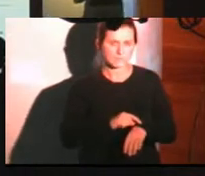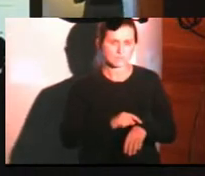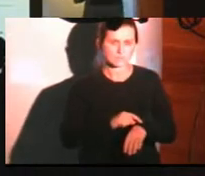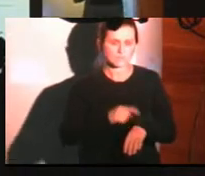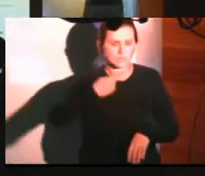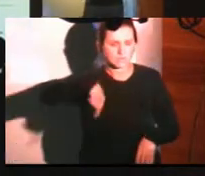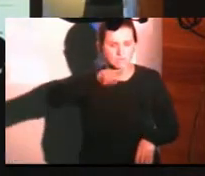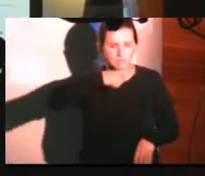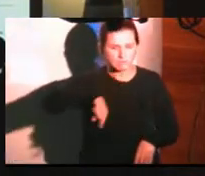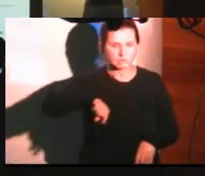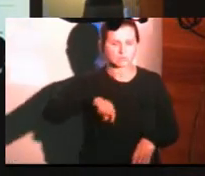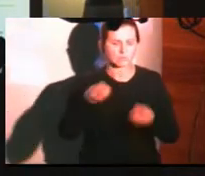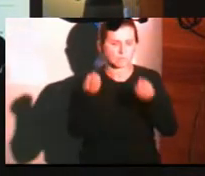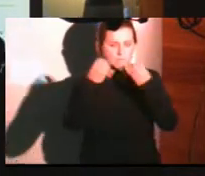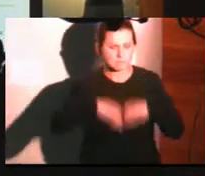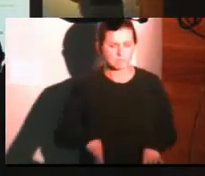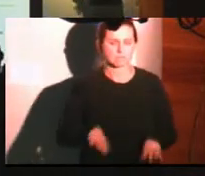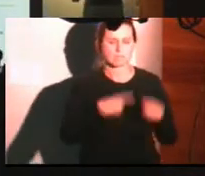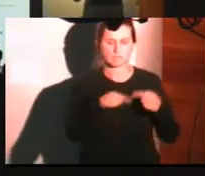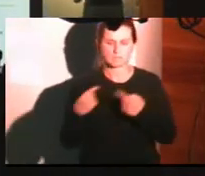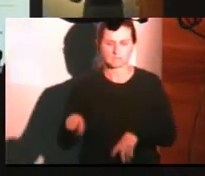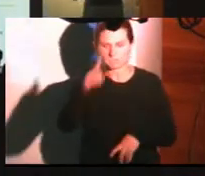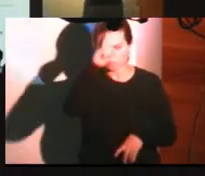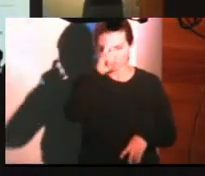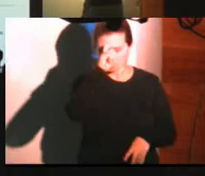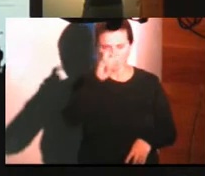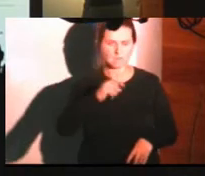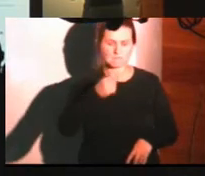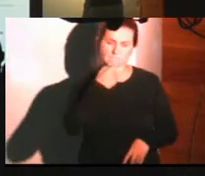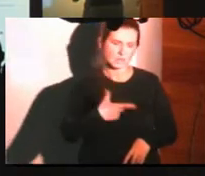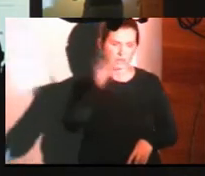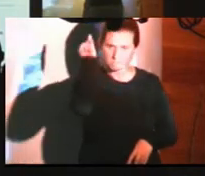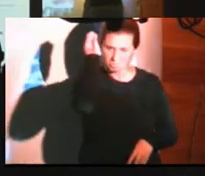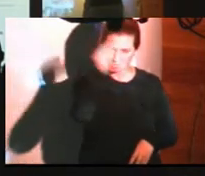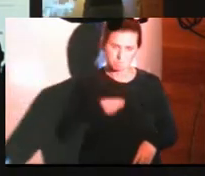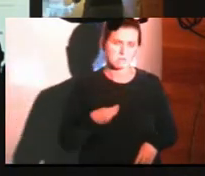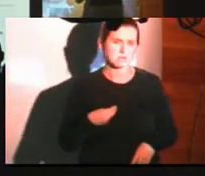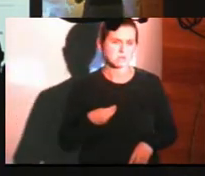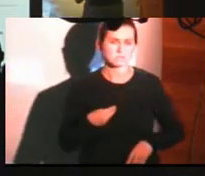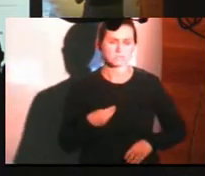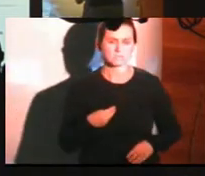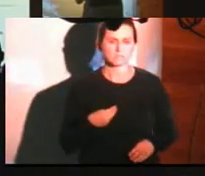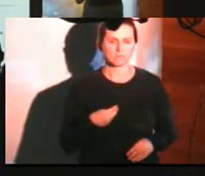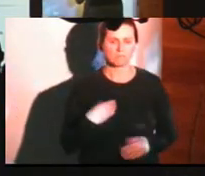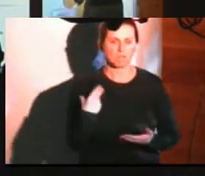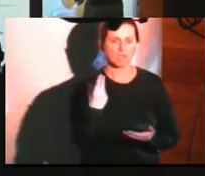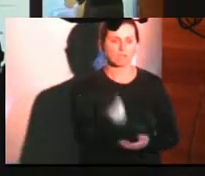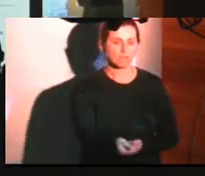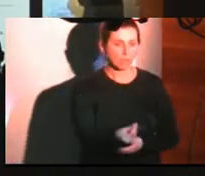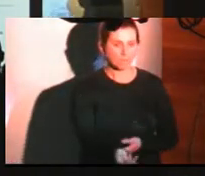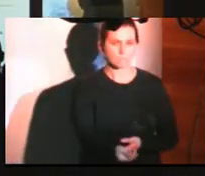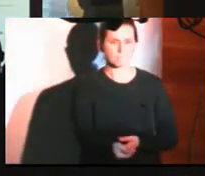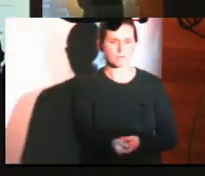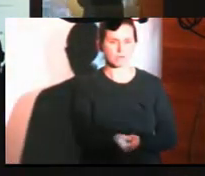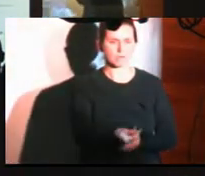hemos instrumentado en distintos hospitales, por ejemplo en Chosmalal, se compró un equipamiento muy